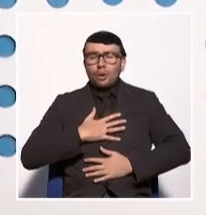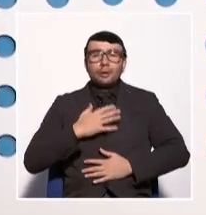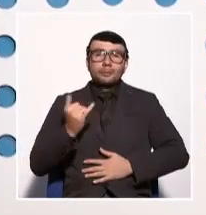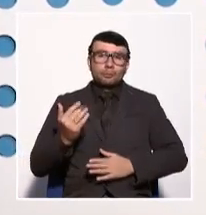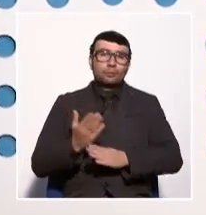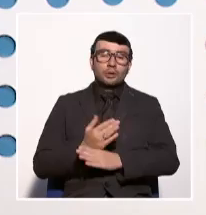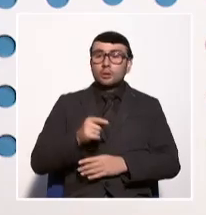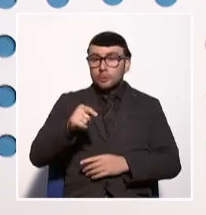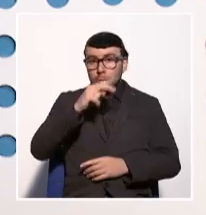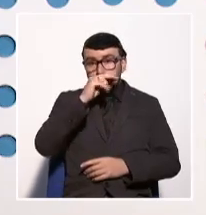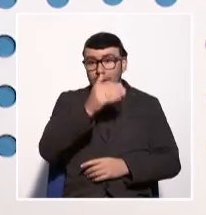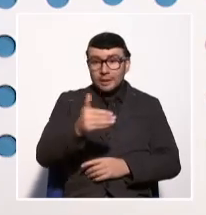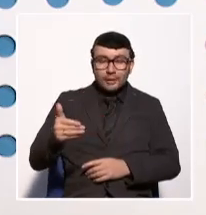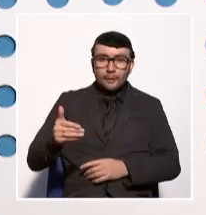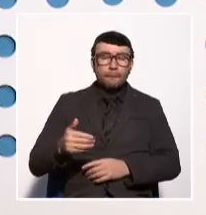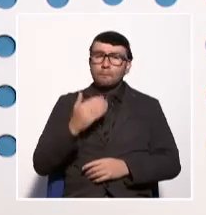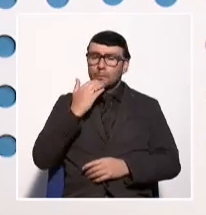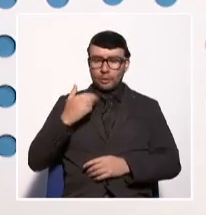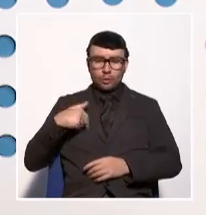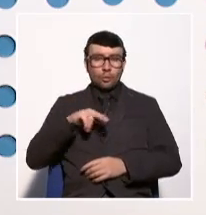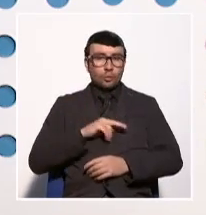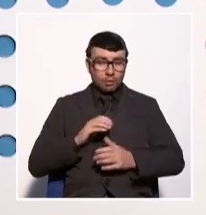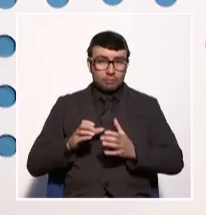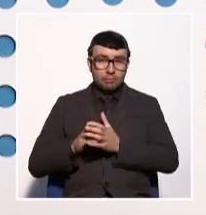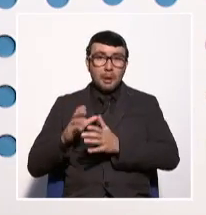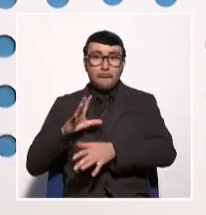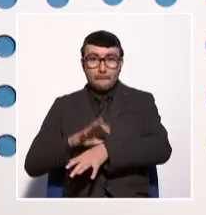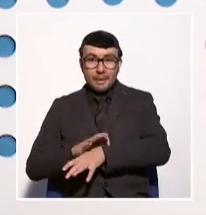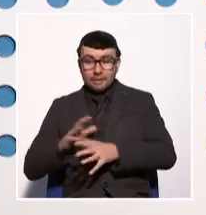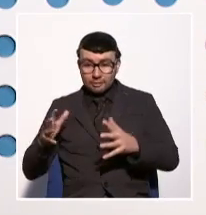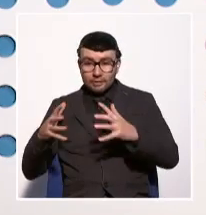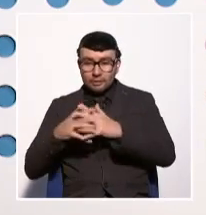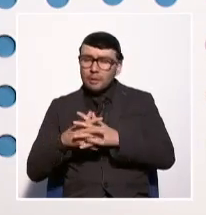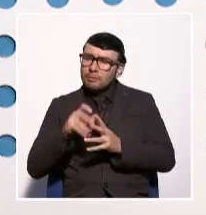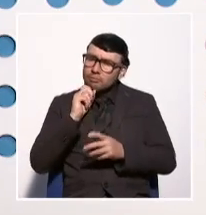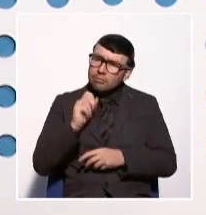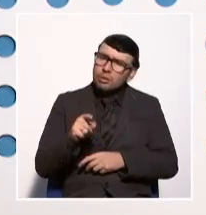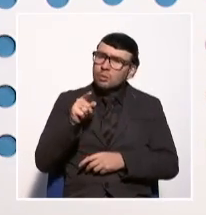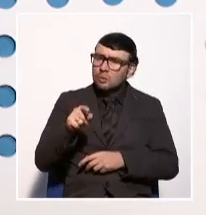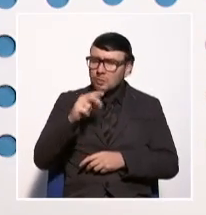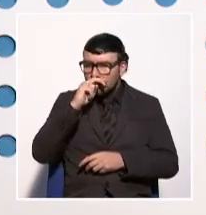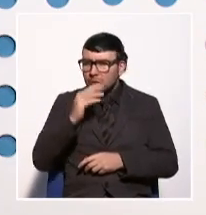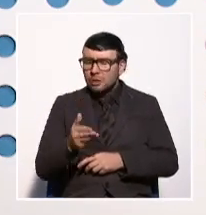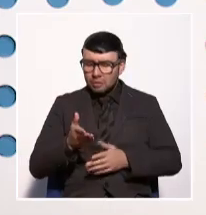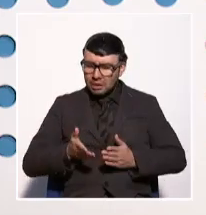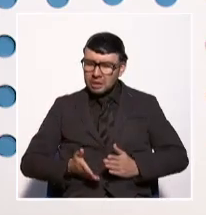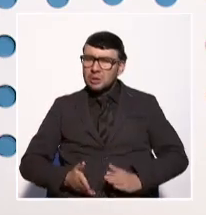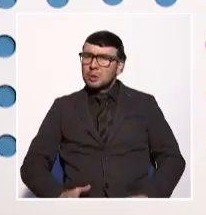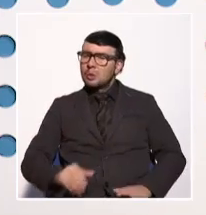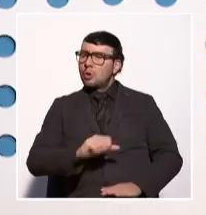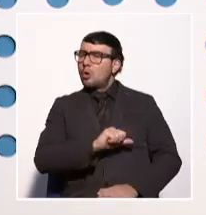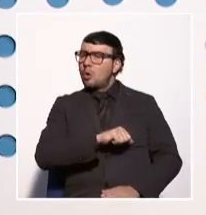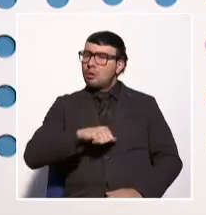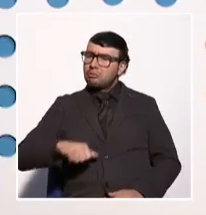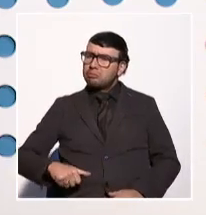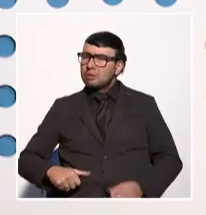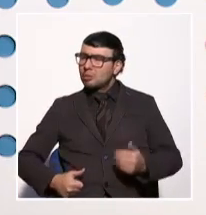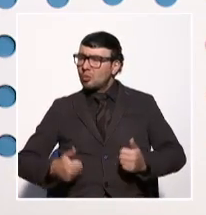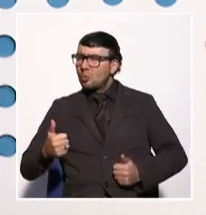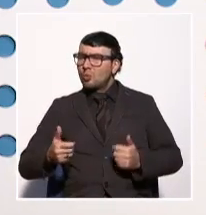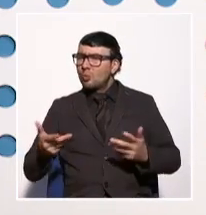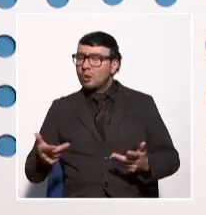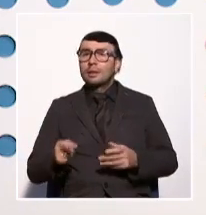estos niños nosotros desde la medicina holística en que te preguntamos este niño nació por cesárea que nosotros hemos visto que es muy